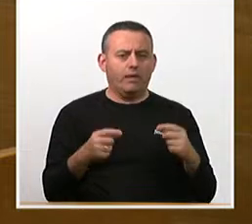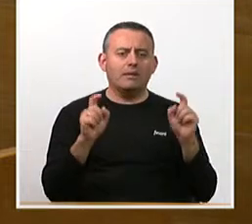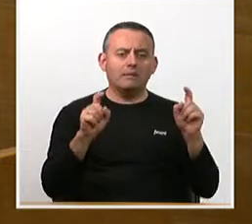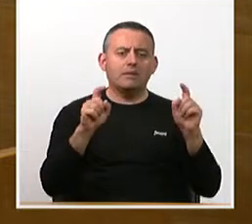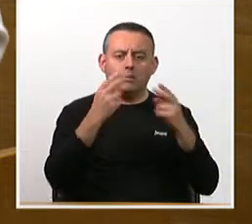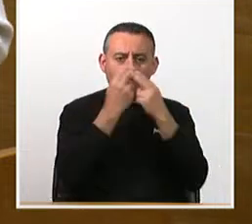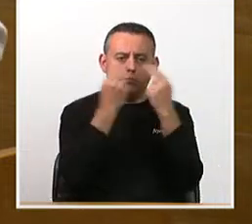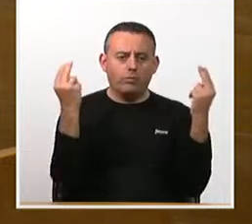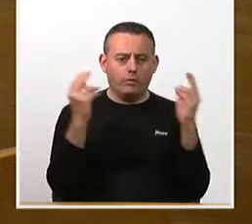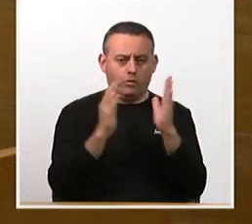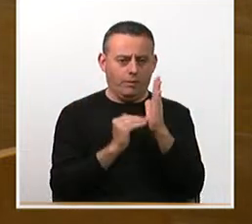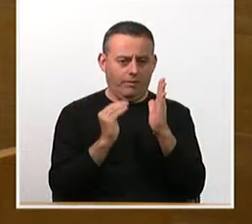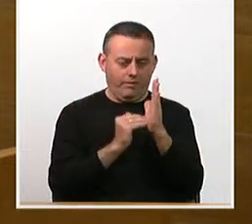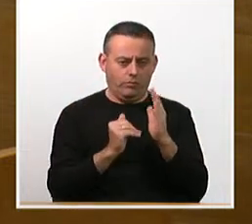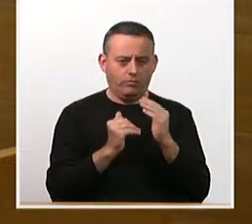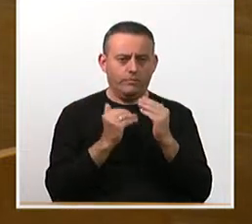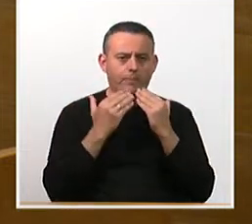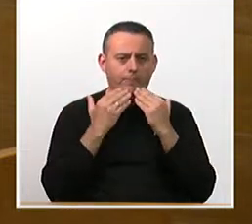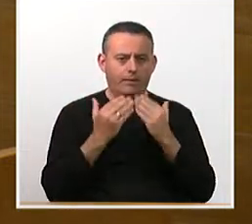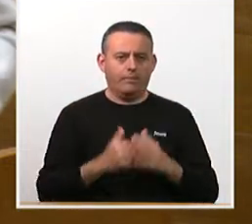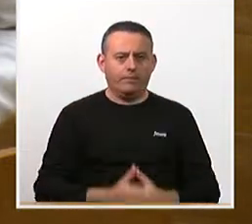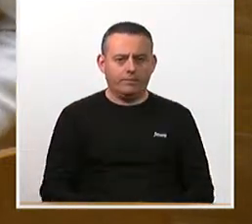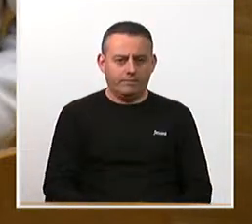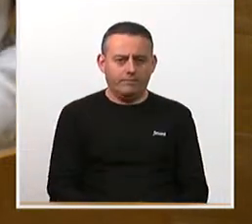valenci graci